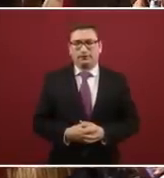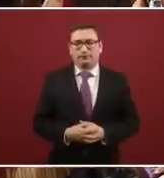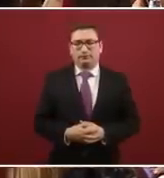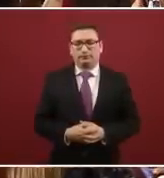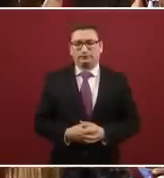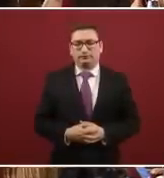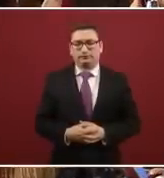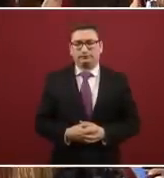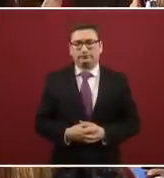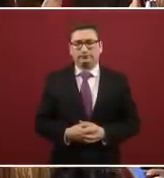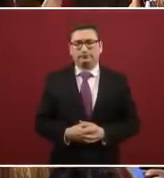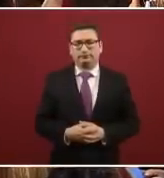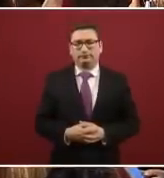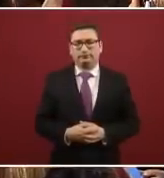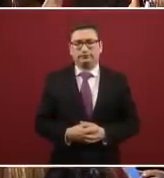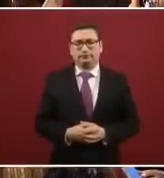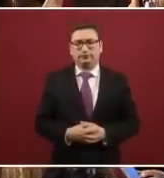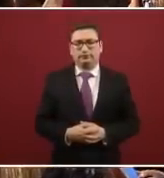de